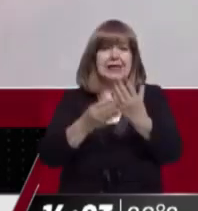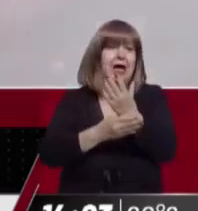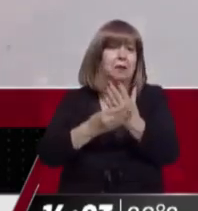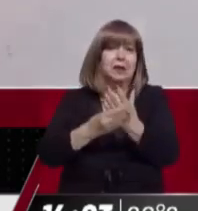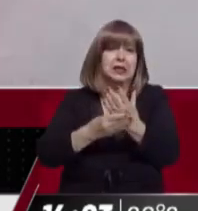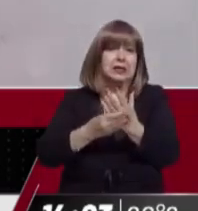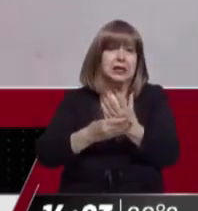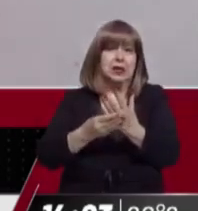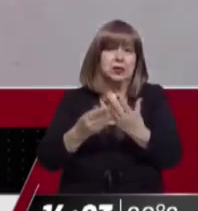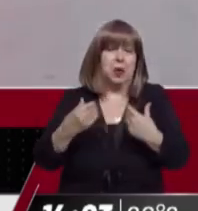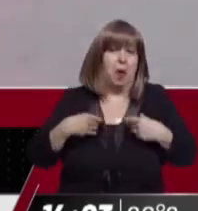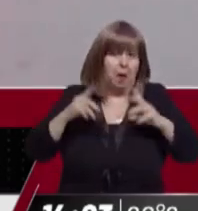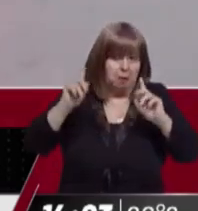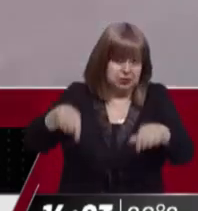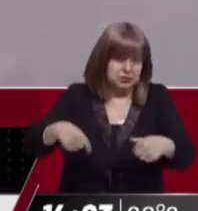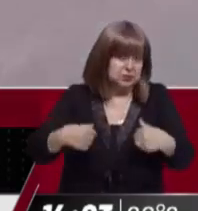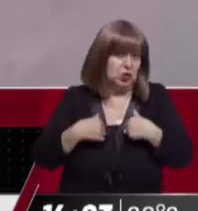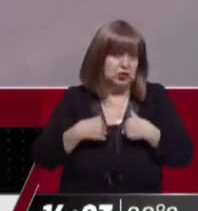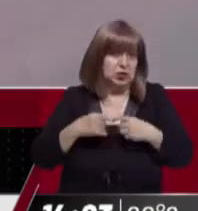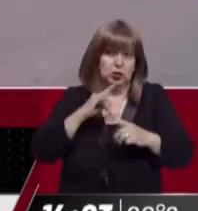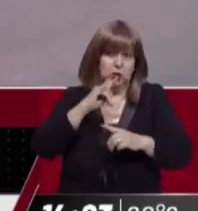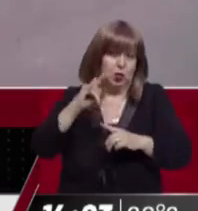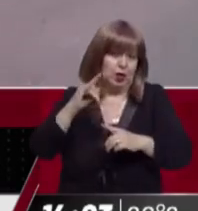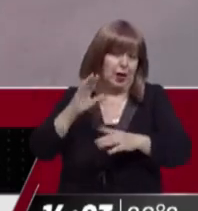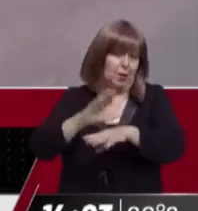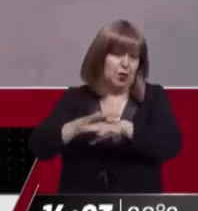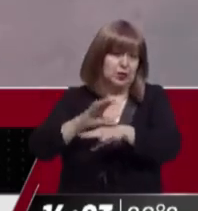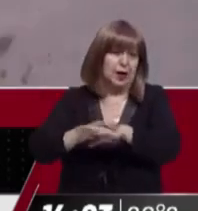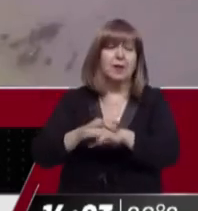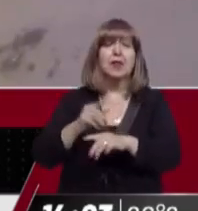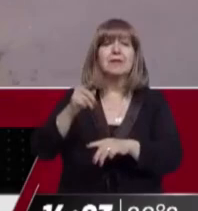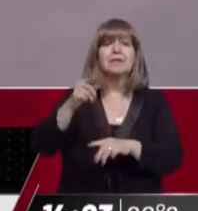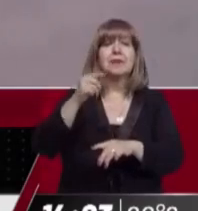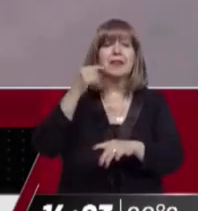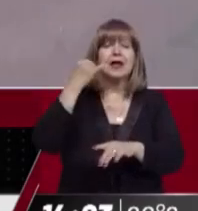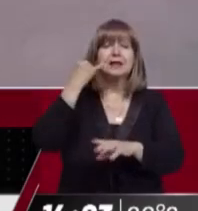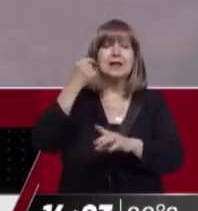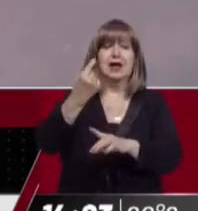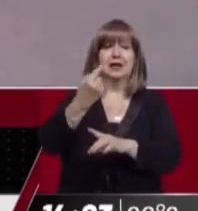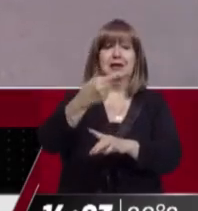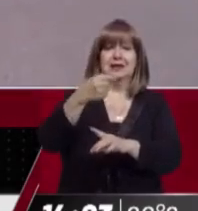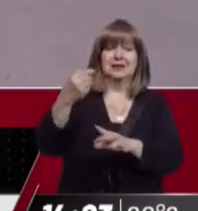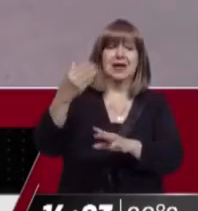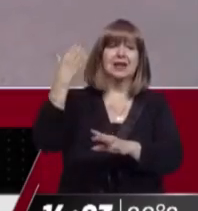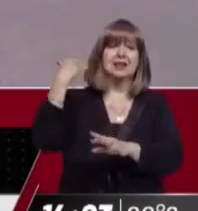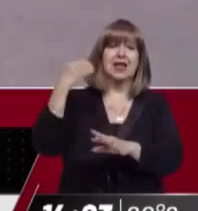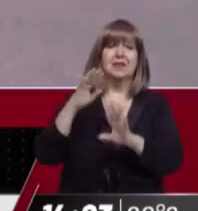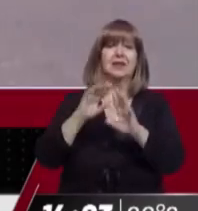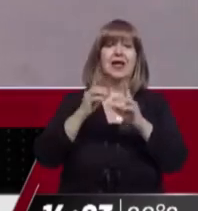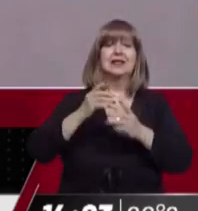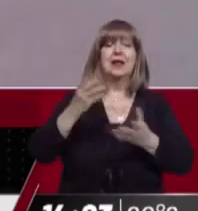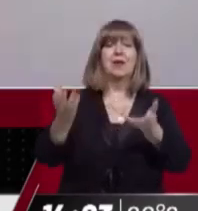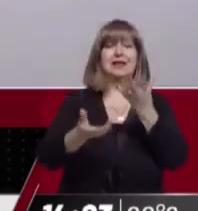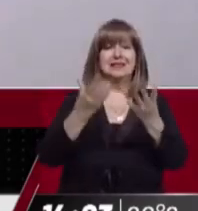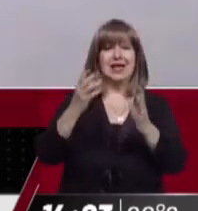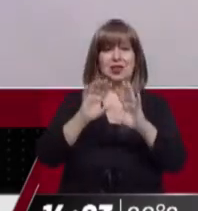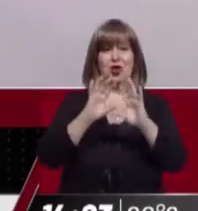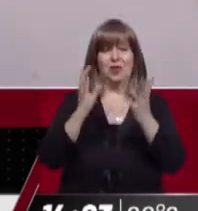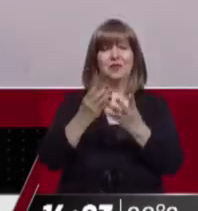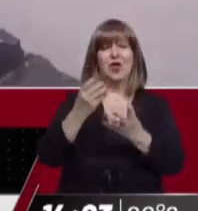nosotros en ese tema no estamos al tanto. Claro. Pero miren lo que les pasó hace días atrás cuando fueron los incendios de Corralitos. Contame. Bueno, también a